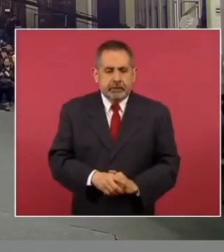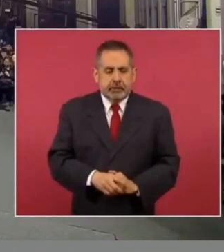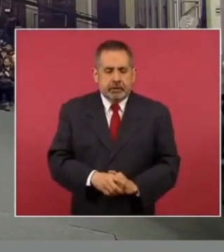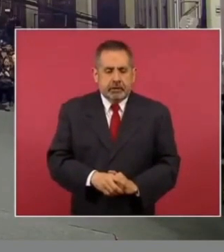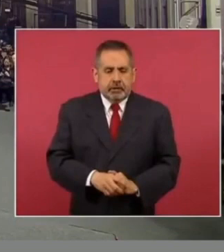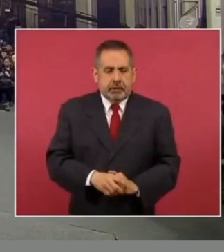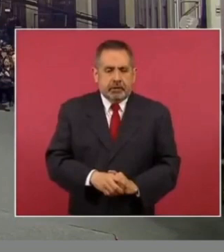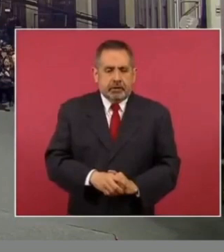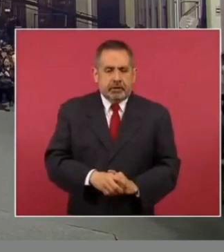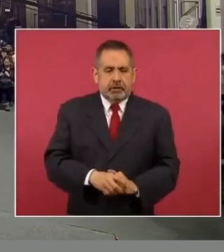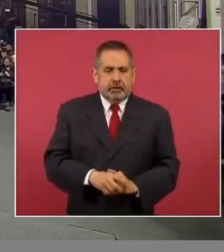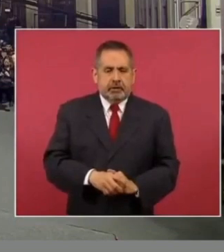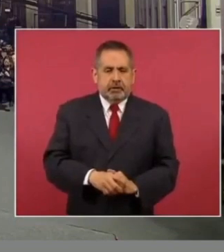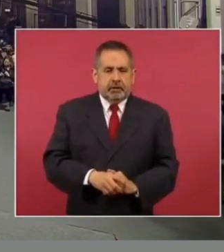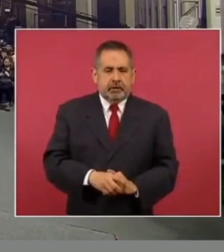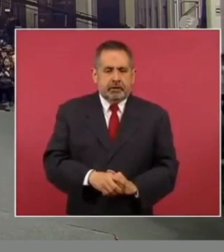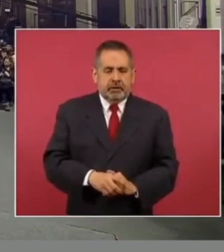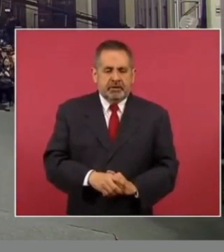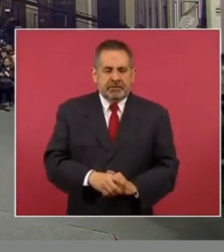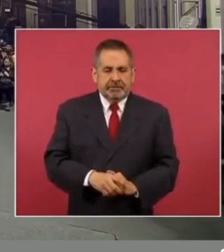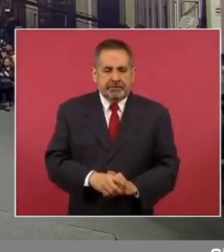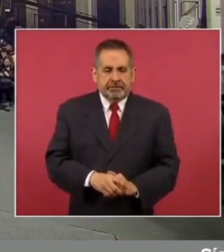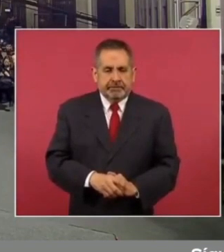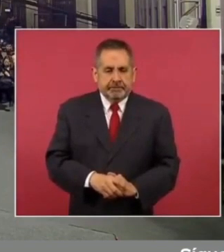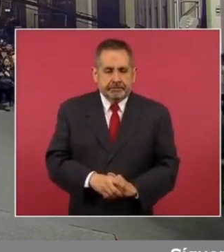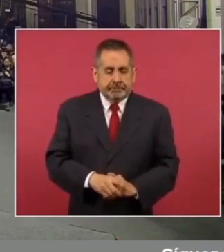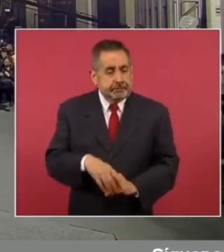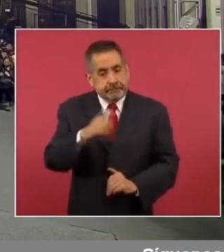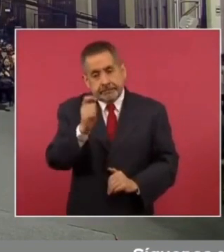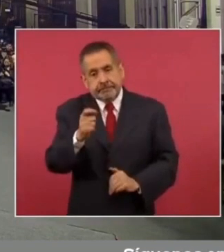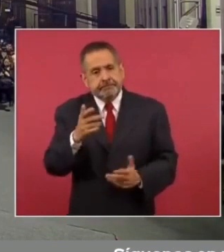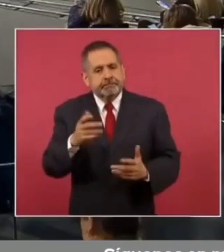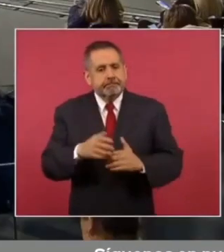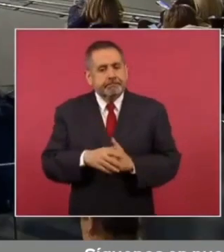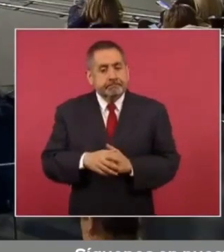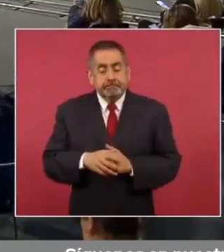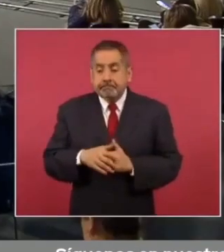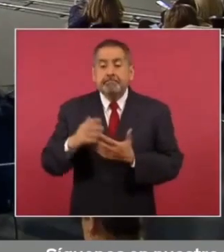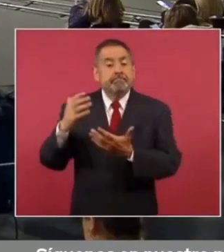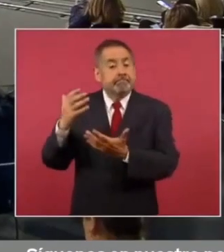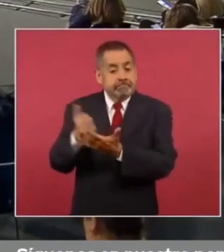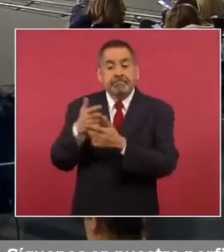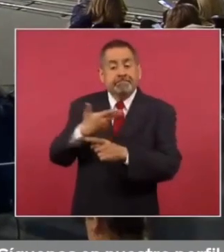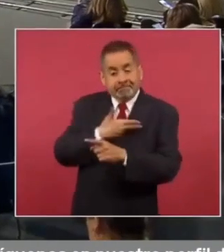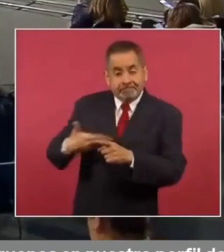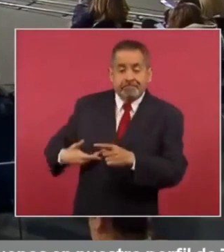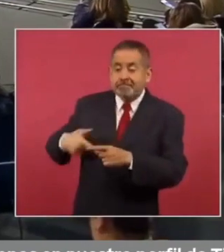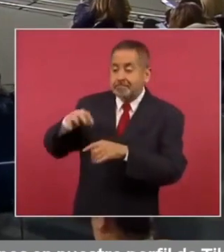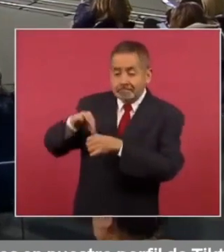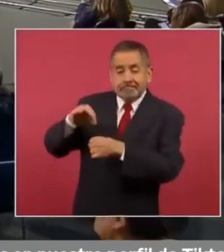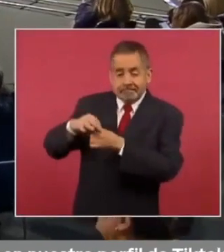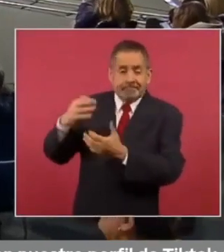a ciudadano restituir al presidente Castillo es que ganó el presidente